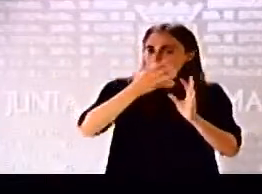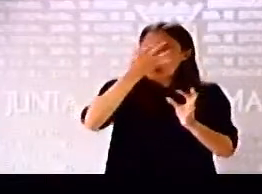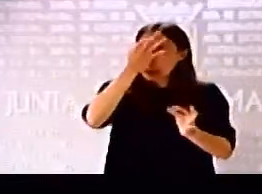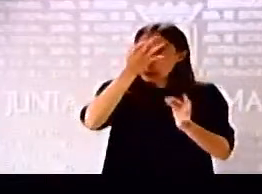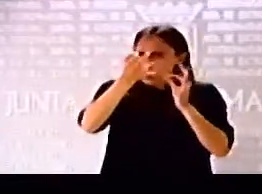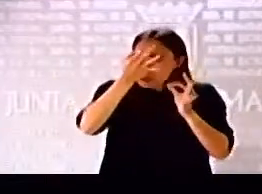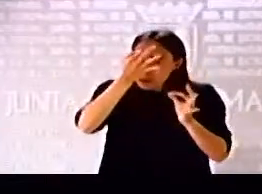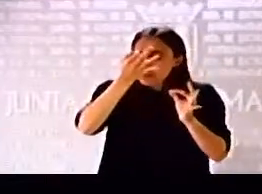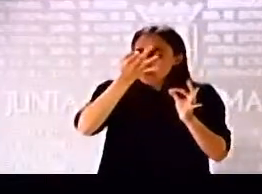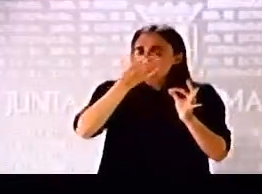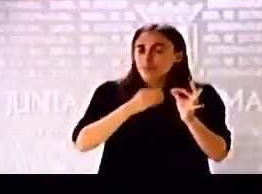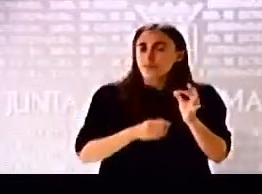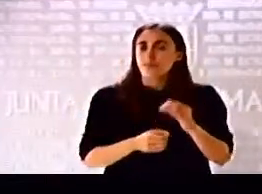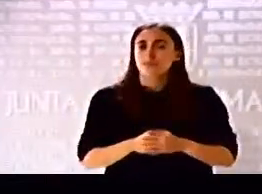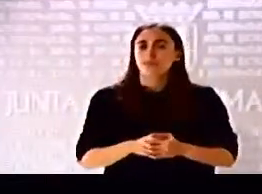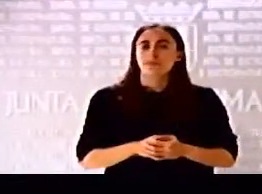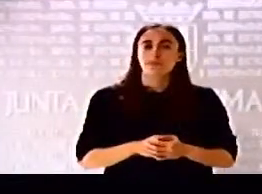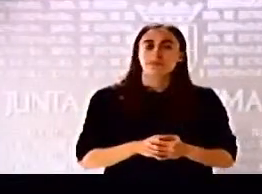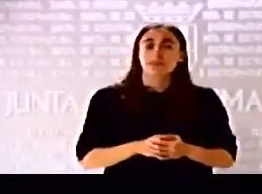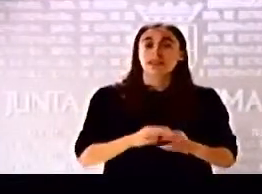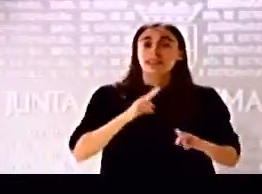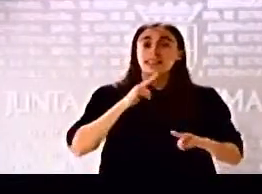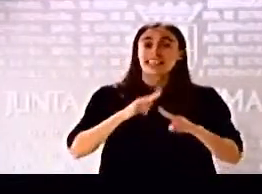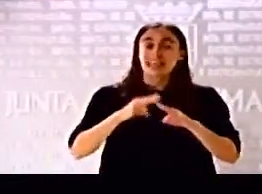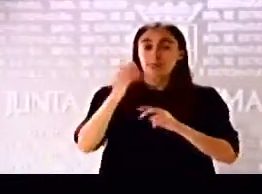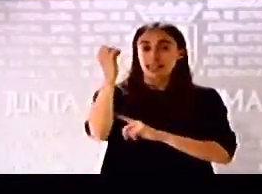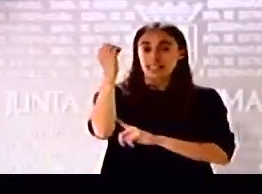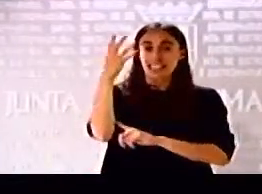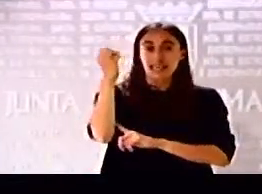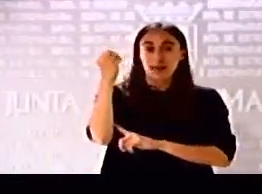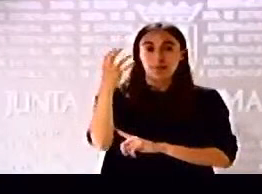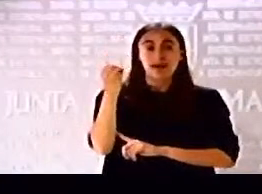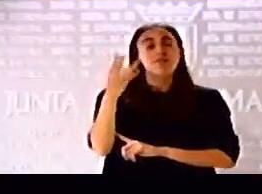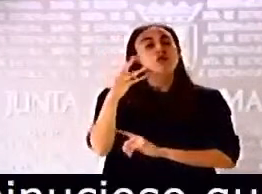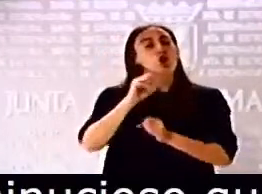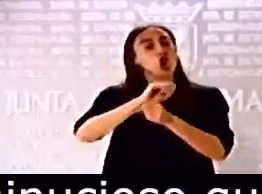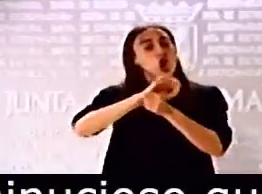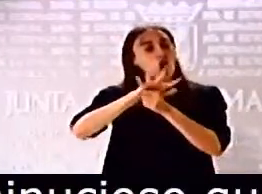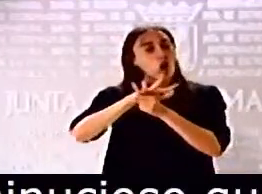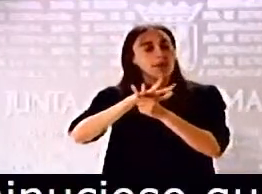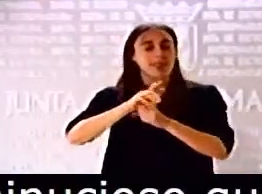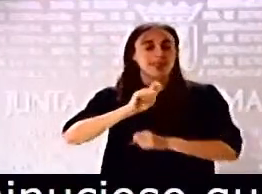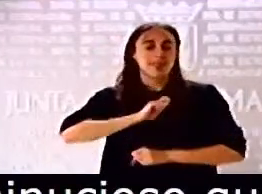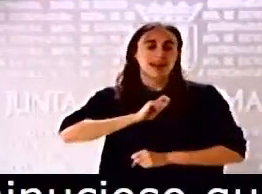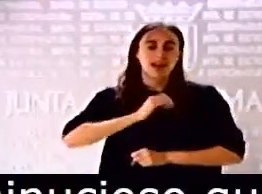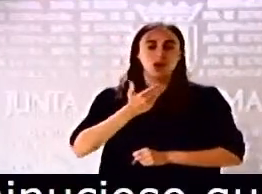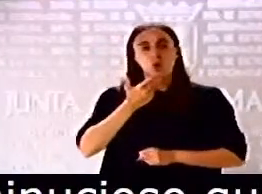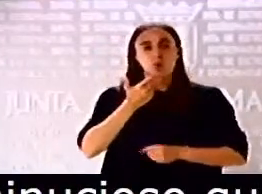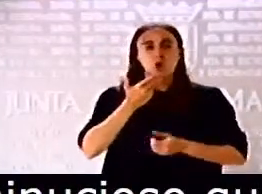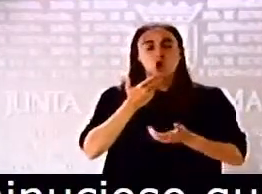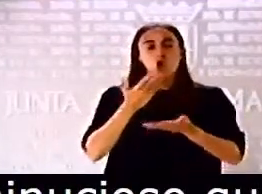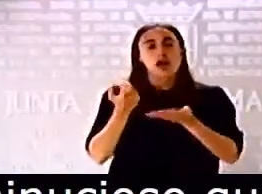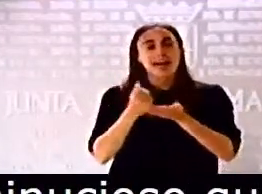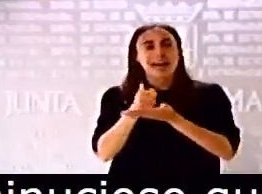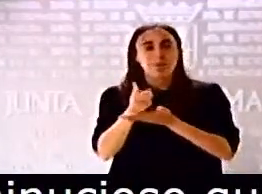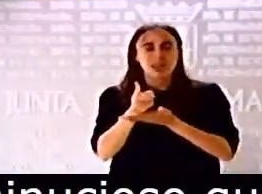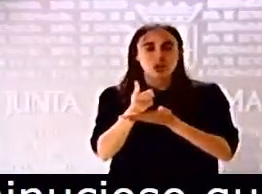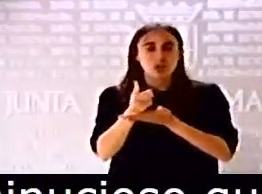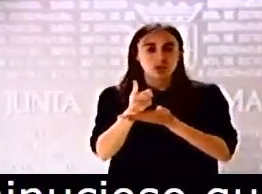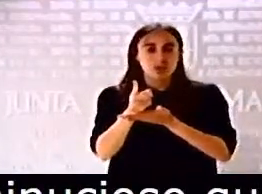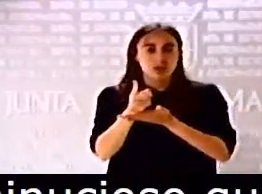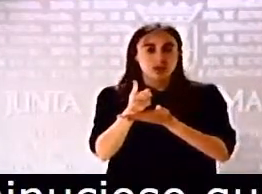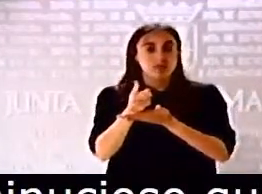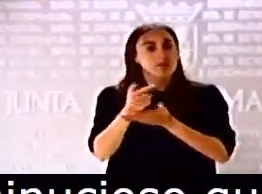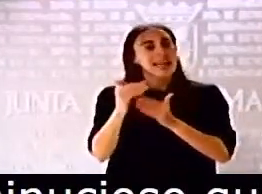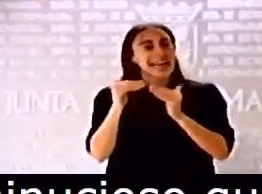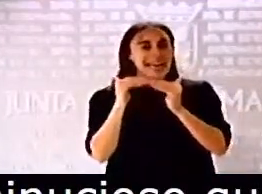minucioso, que se llama el semáforo COVID, debe darnos una hoja de ruta estable, debe permitirle a